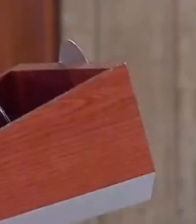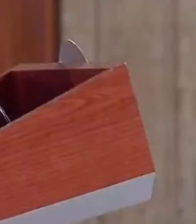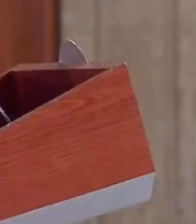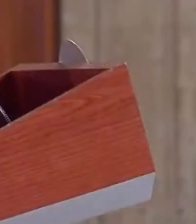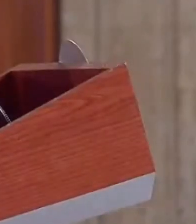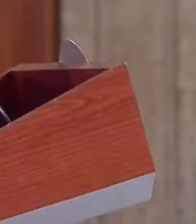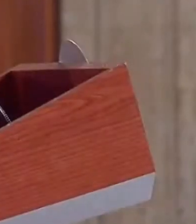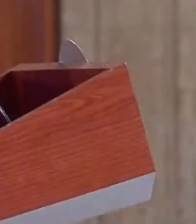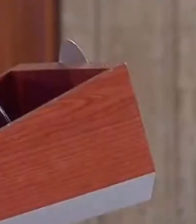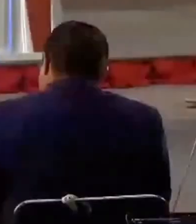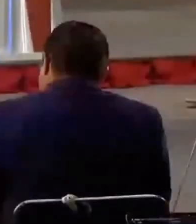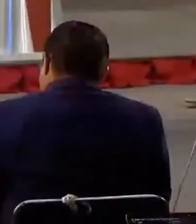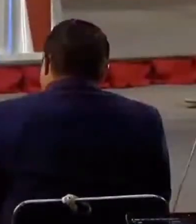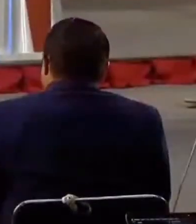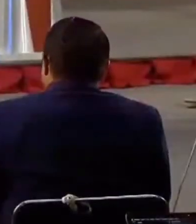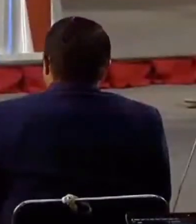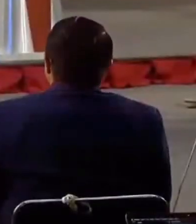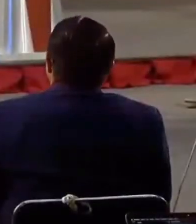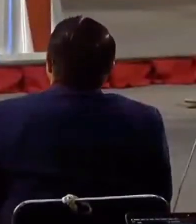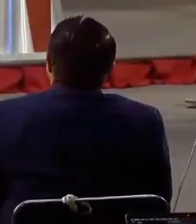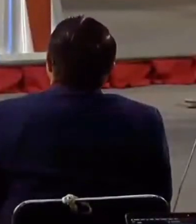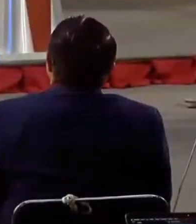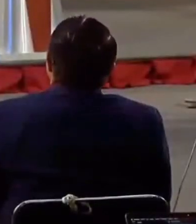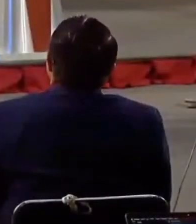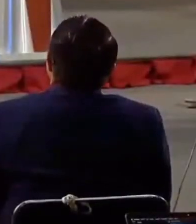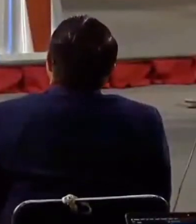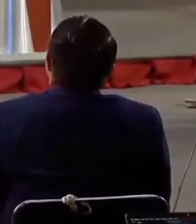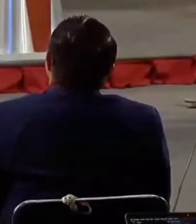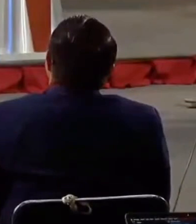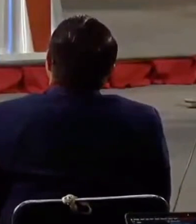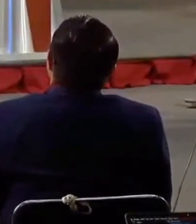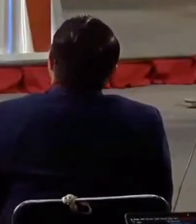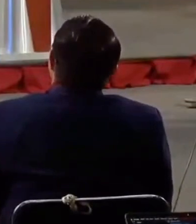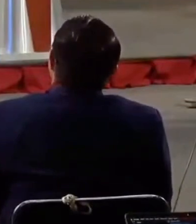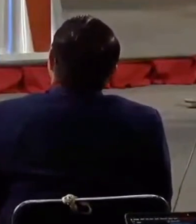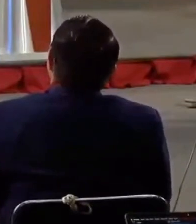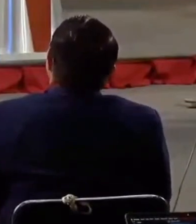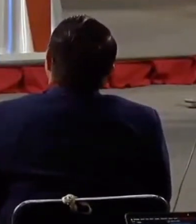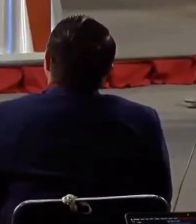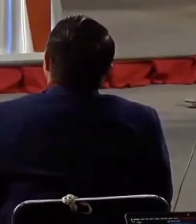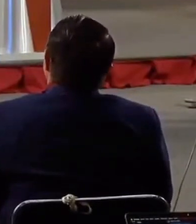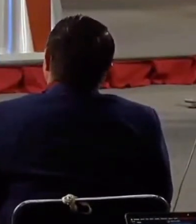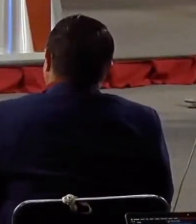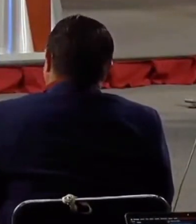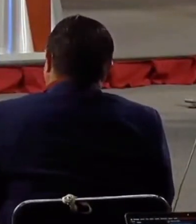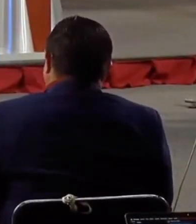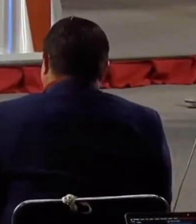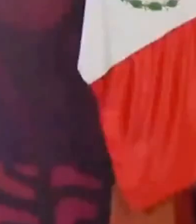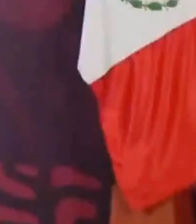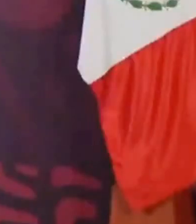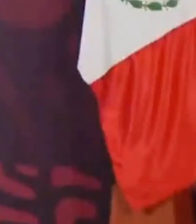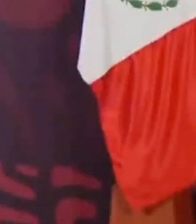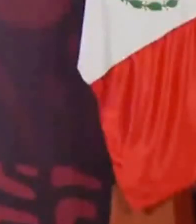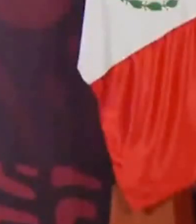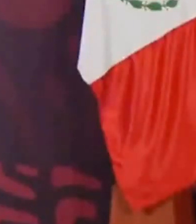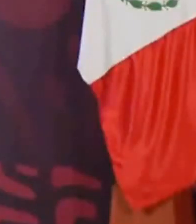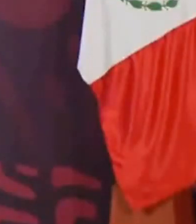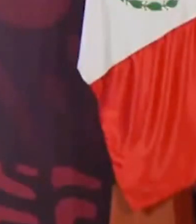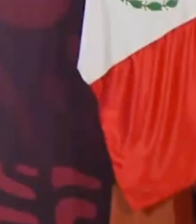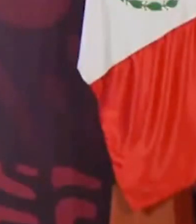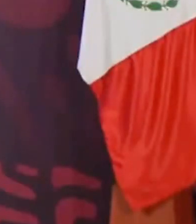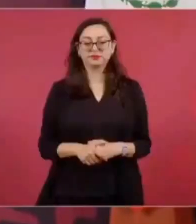un reporte así en la Sierra de Guerrero cuenta en una novela de